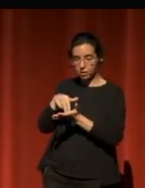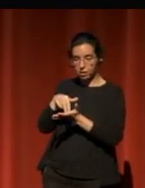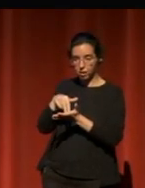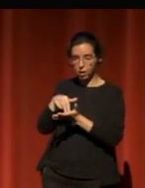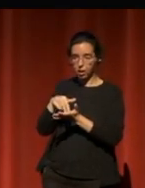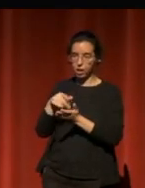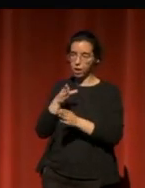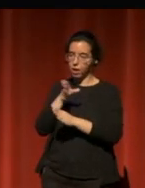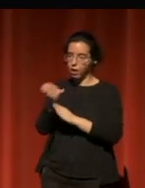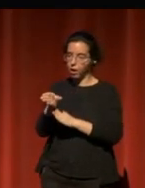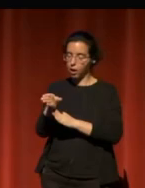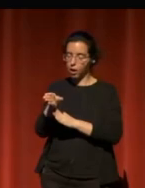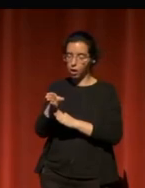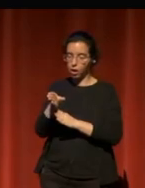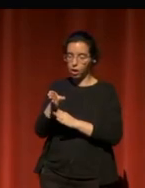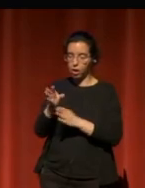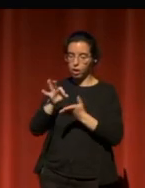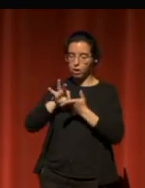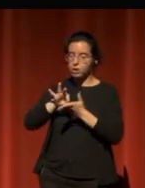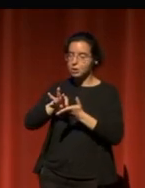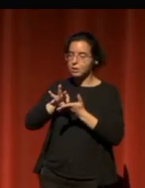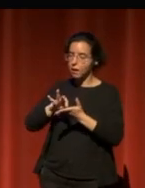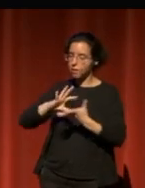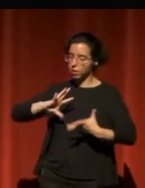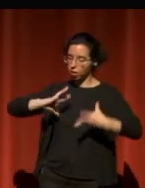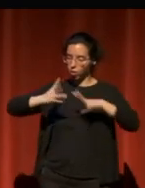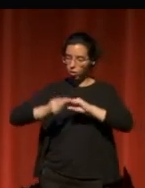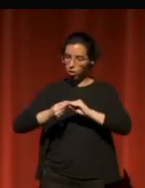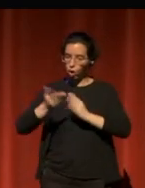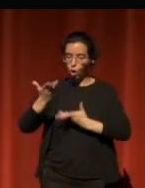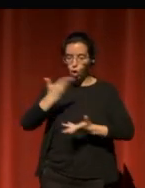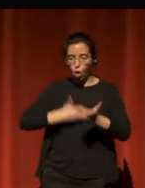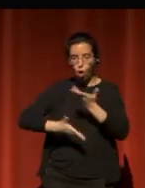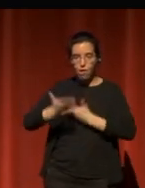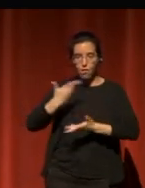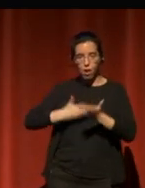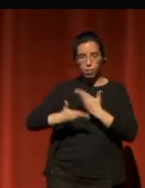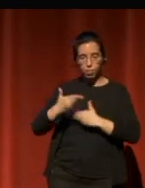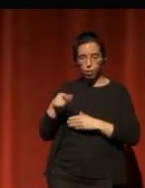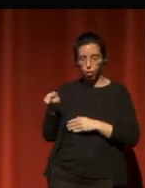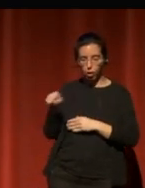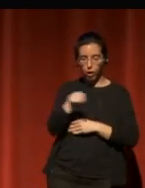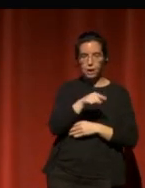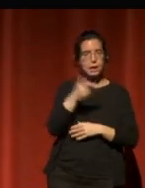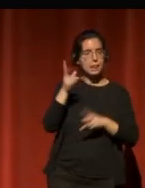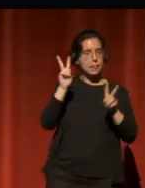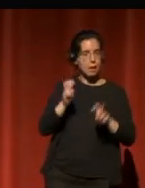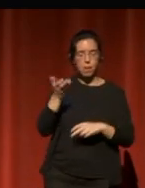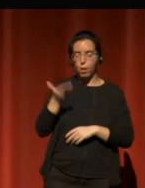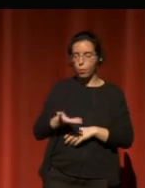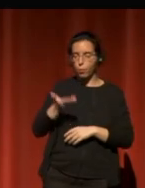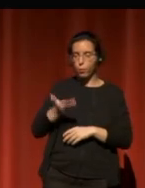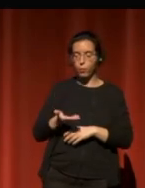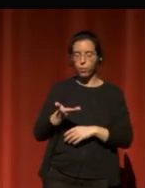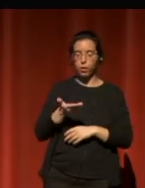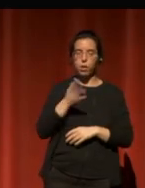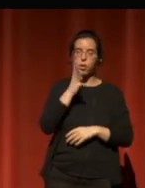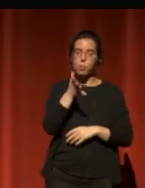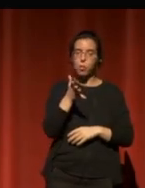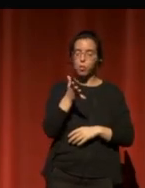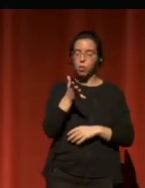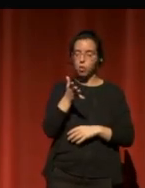ha de estar al orden de dar un servicio acorde con la población que tiene, y eso es un tema muy importante. Ayer me parece